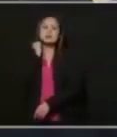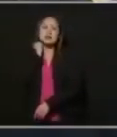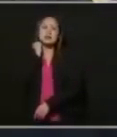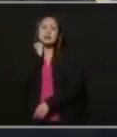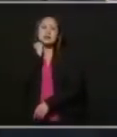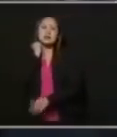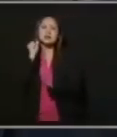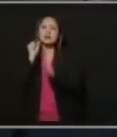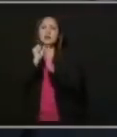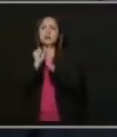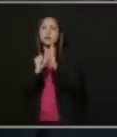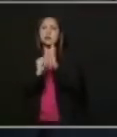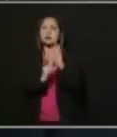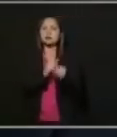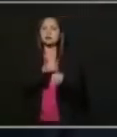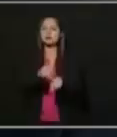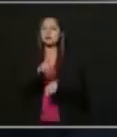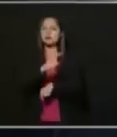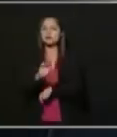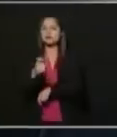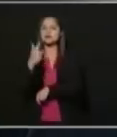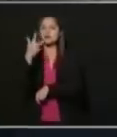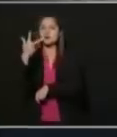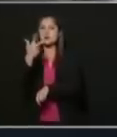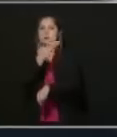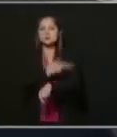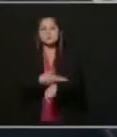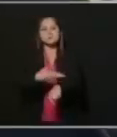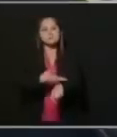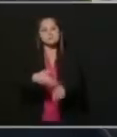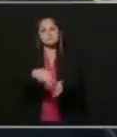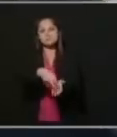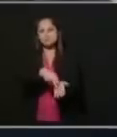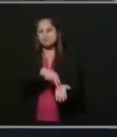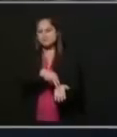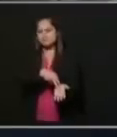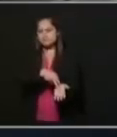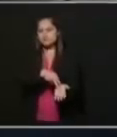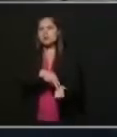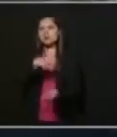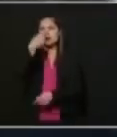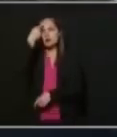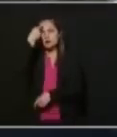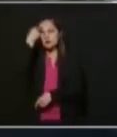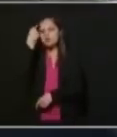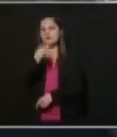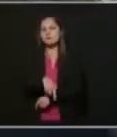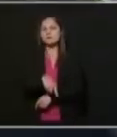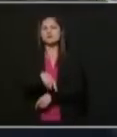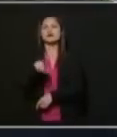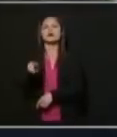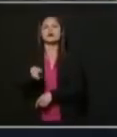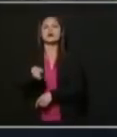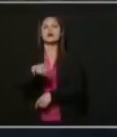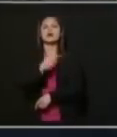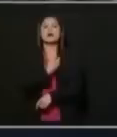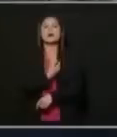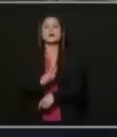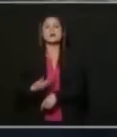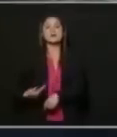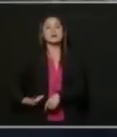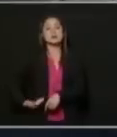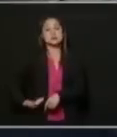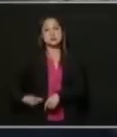artículo 108 de la Constitución para juzgar al presidente en funciones